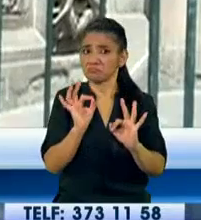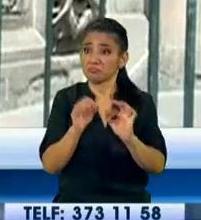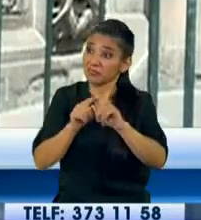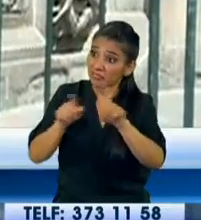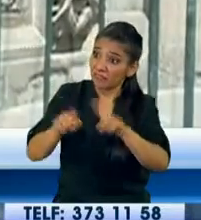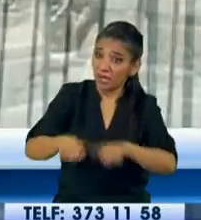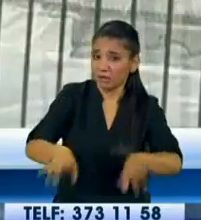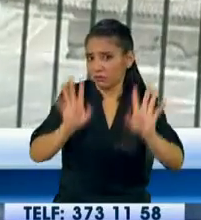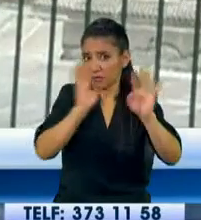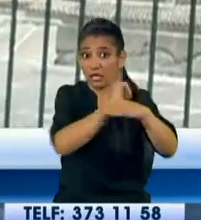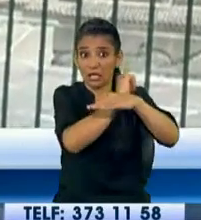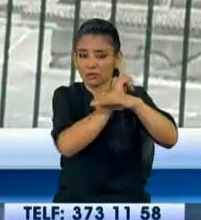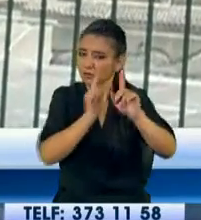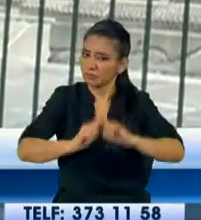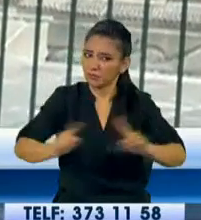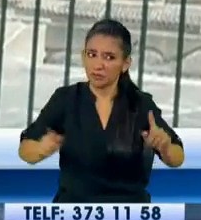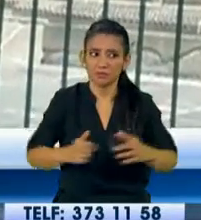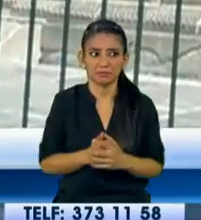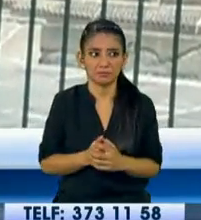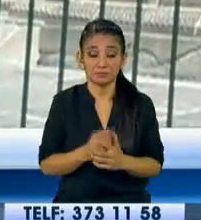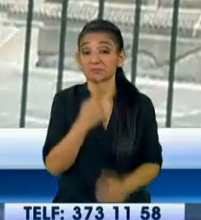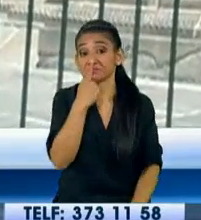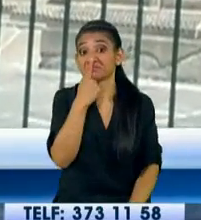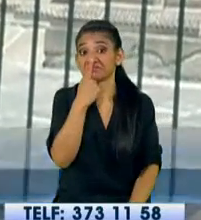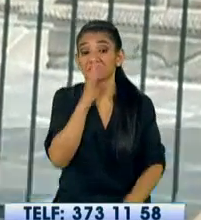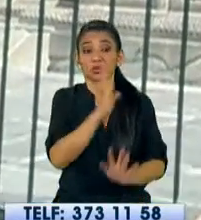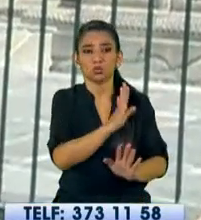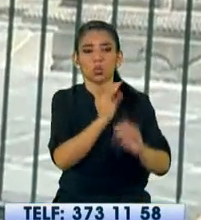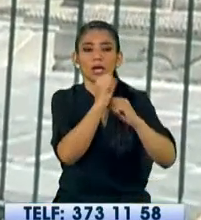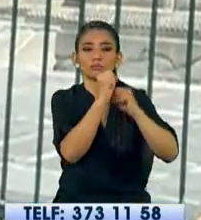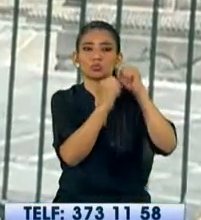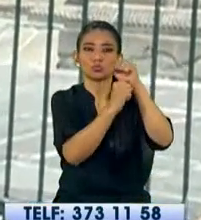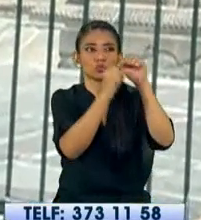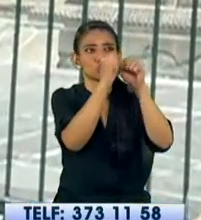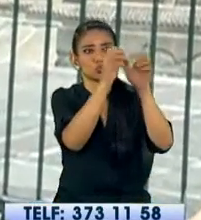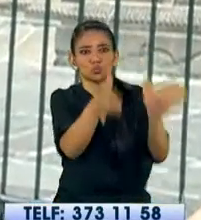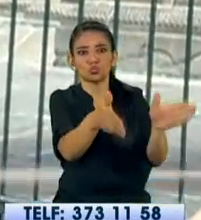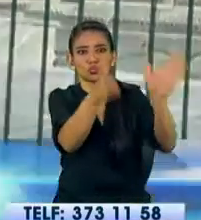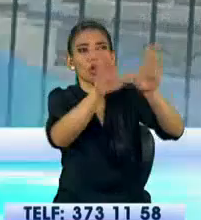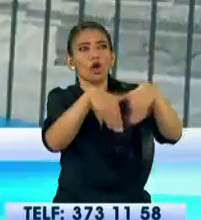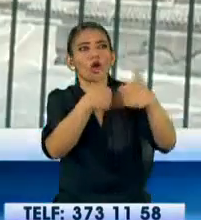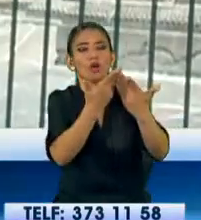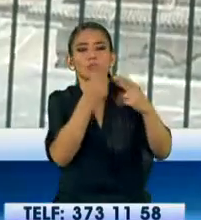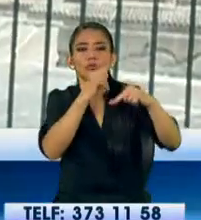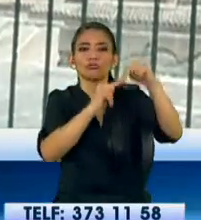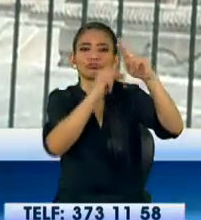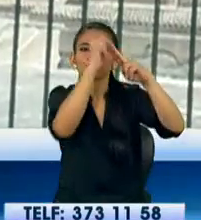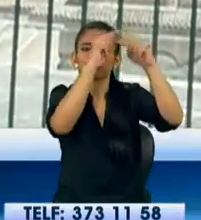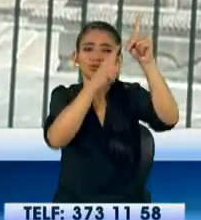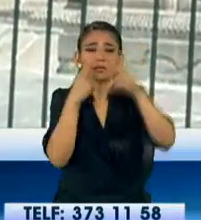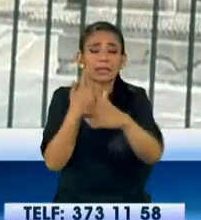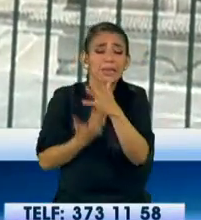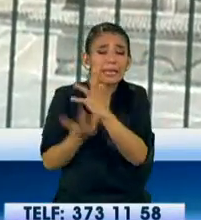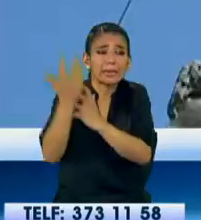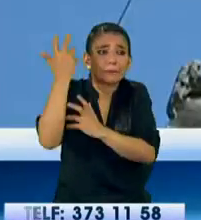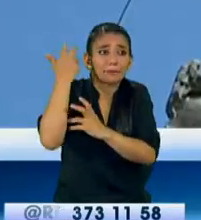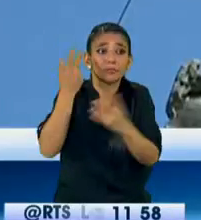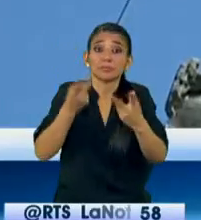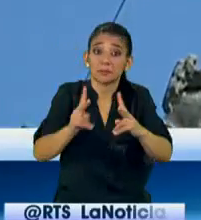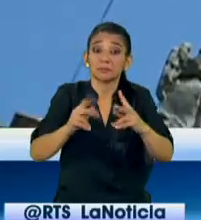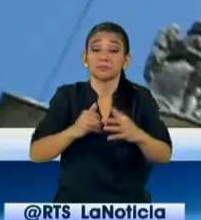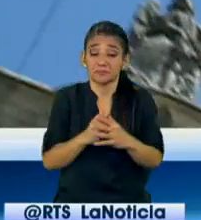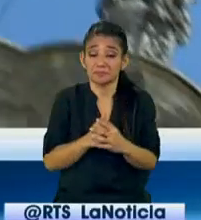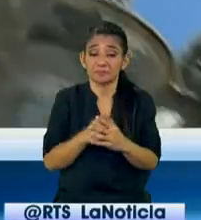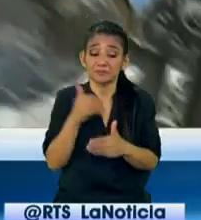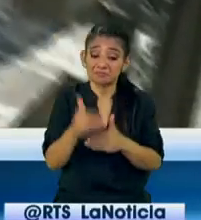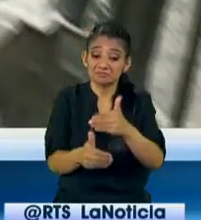demás iglesias. Interesante, la estructura, la forma en la que fue construida, el tiempo en la que fue construida. En